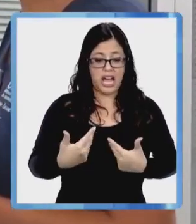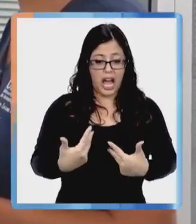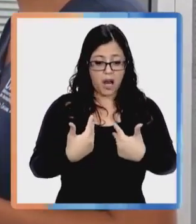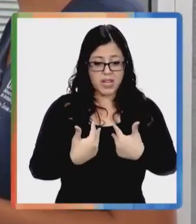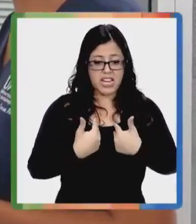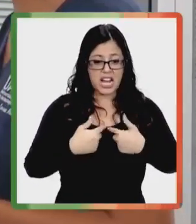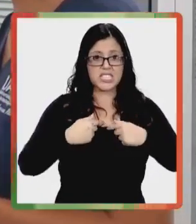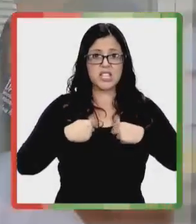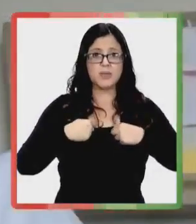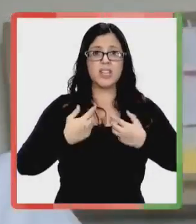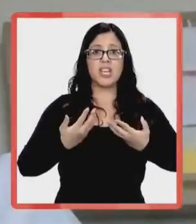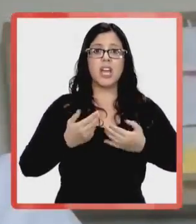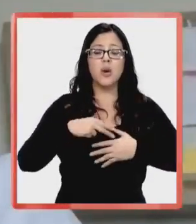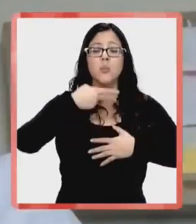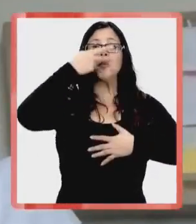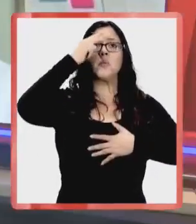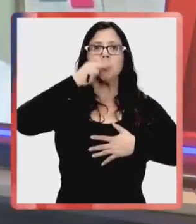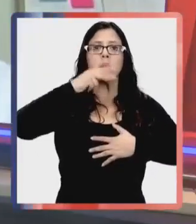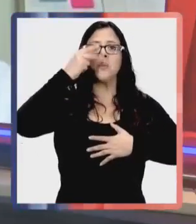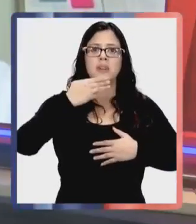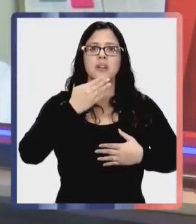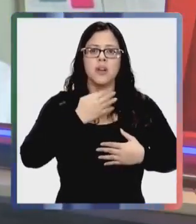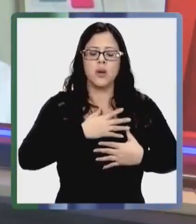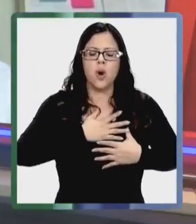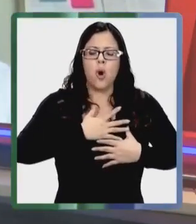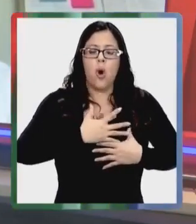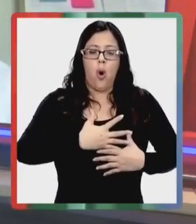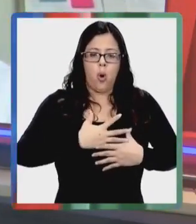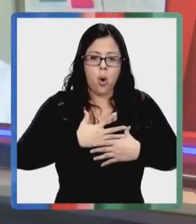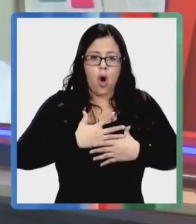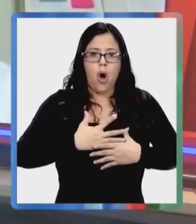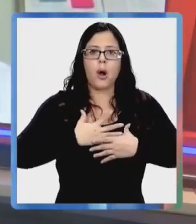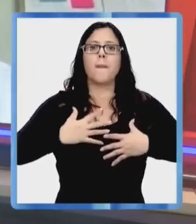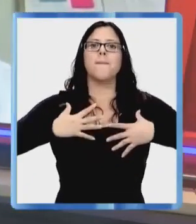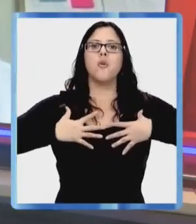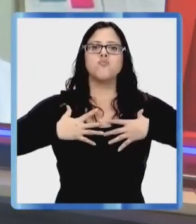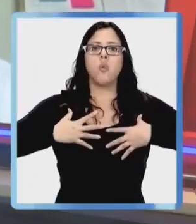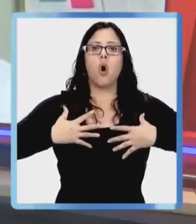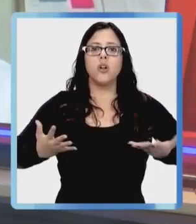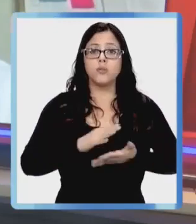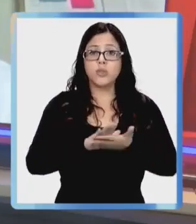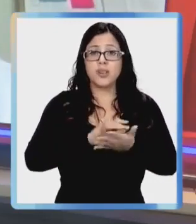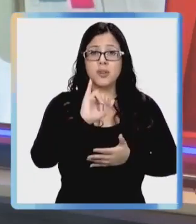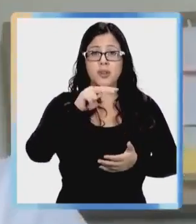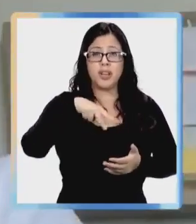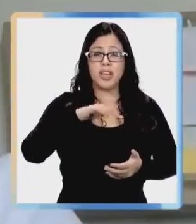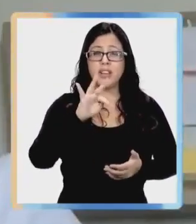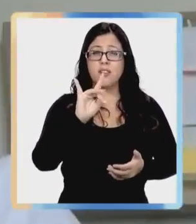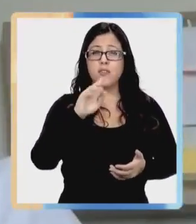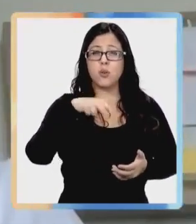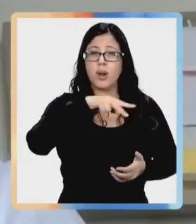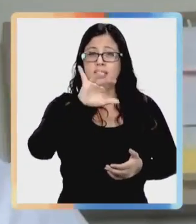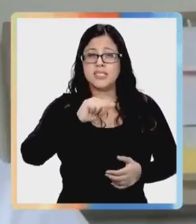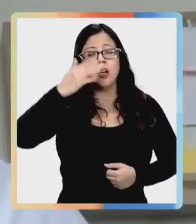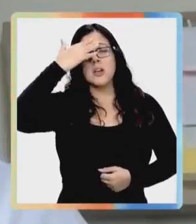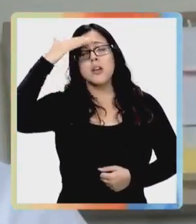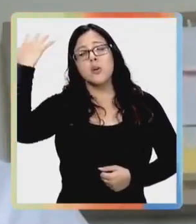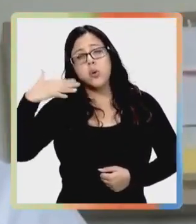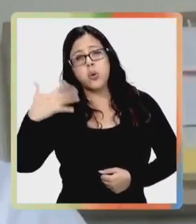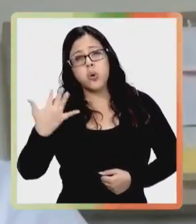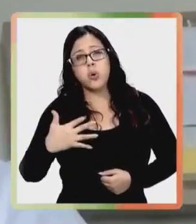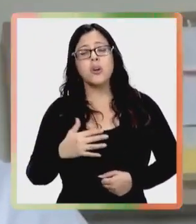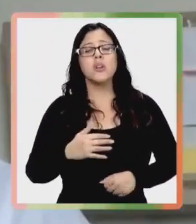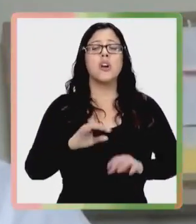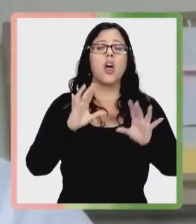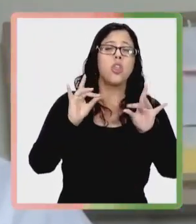alto, ataca el pulmón. Eso se ve mucho en la influenza. La influenza es un cuadro febril, intenso, dolores musculares, compromiso